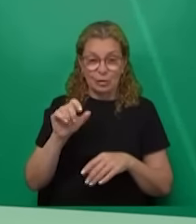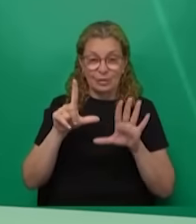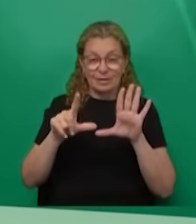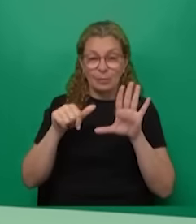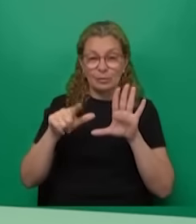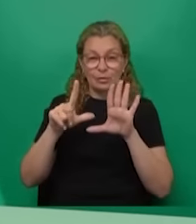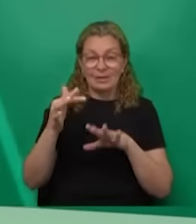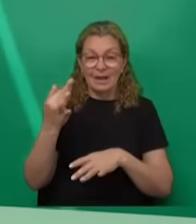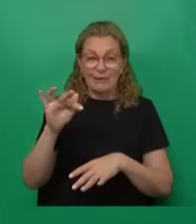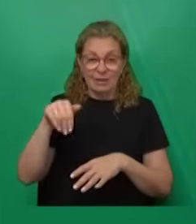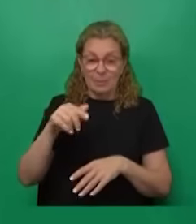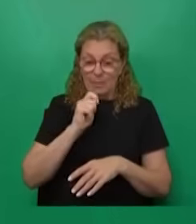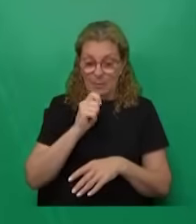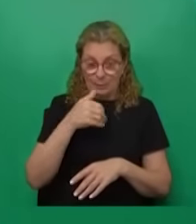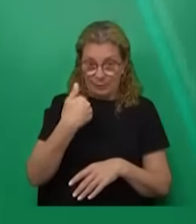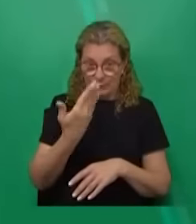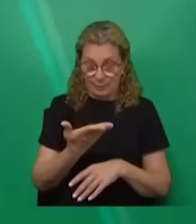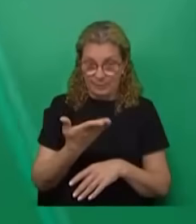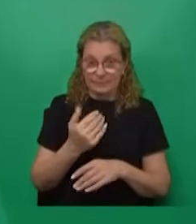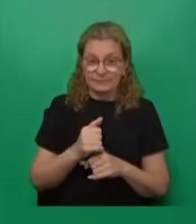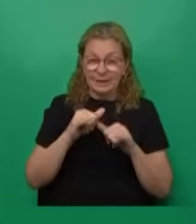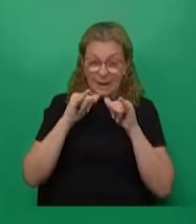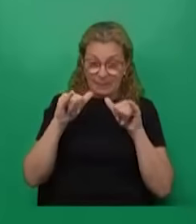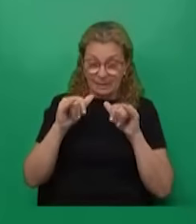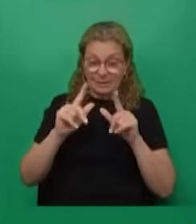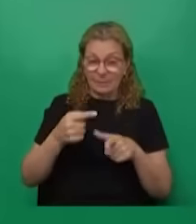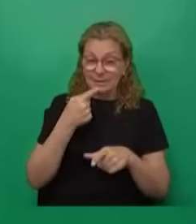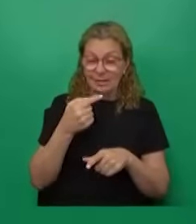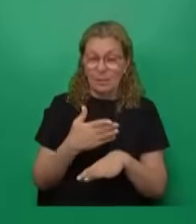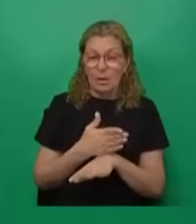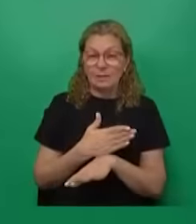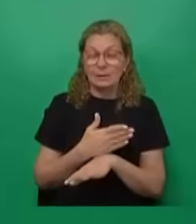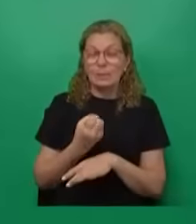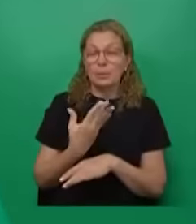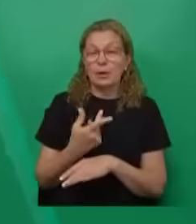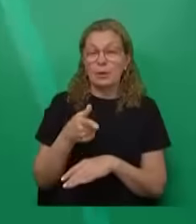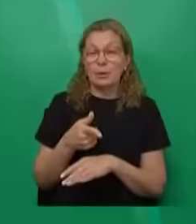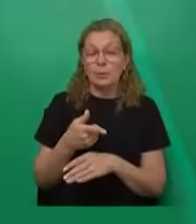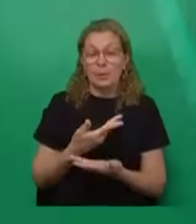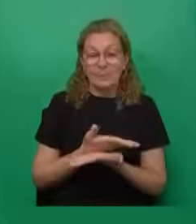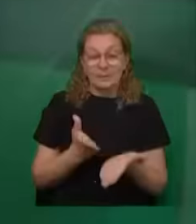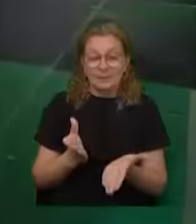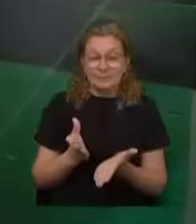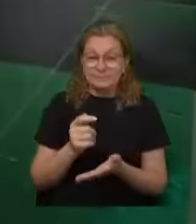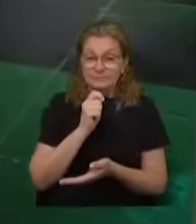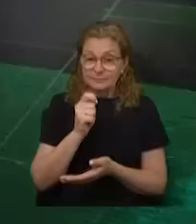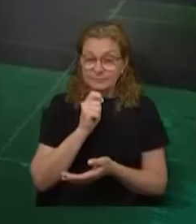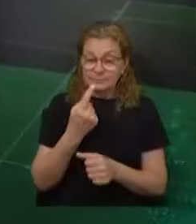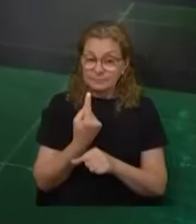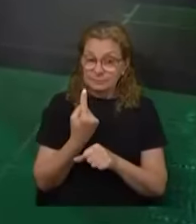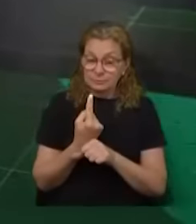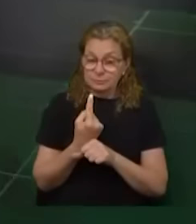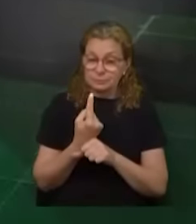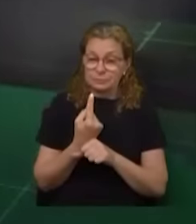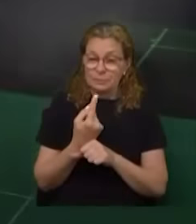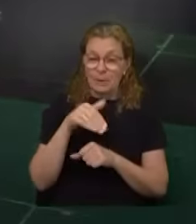salimos del estudio Martín y nos va llevando la campaña como decíamos en el comienzo porque voy a presentar el adelanto de uno de los dos móviles de hoy